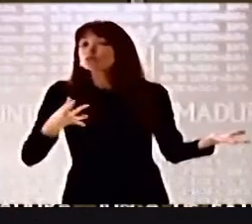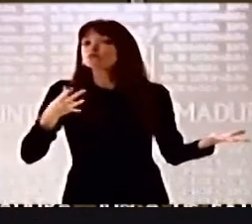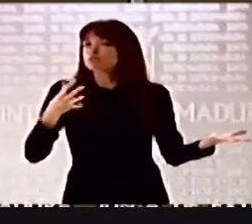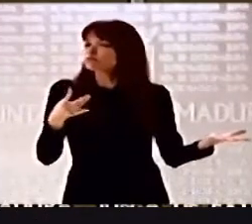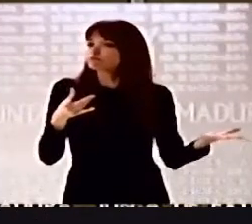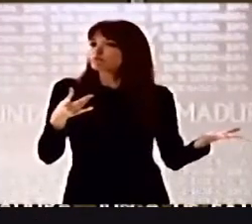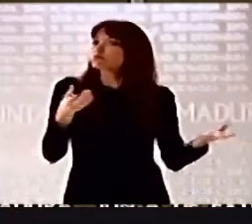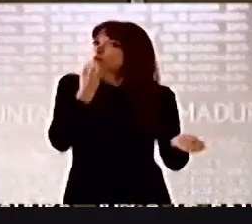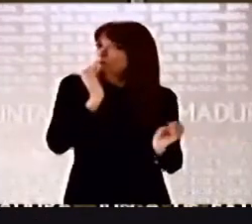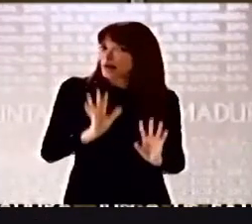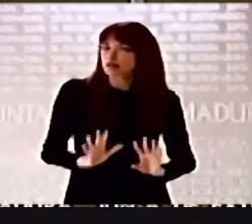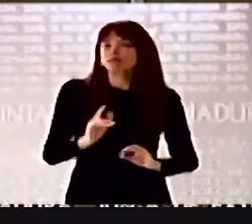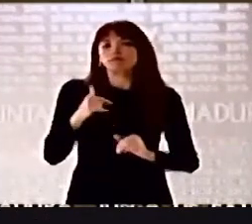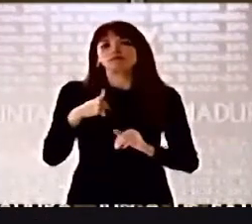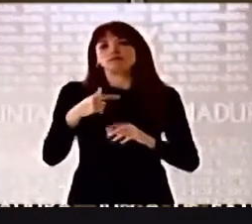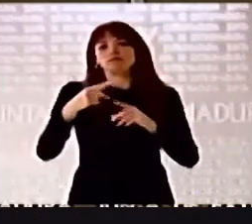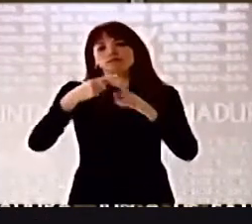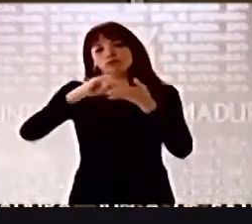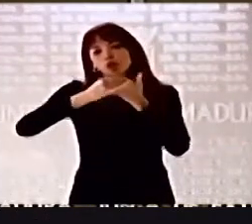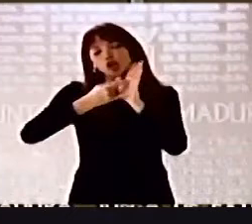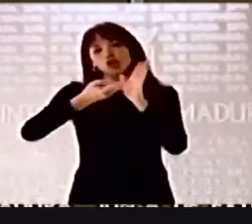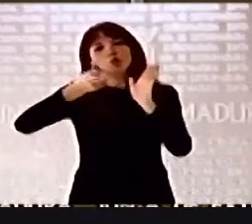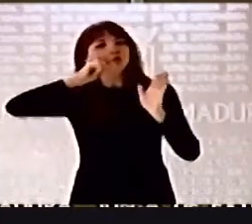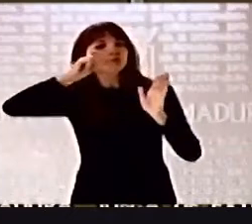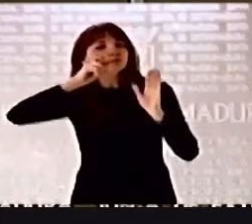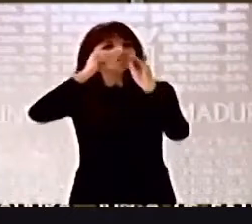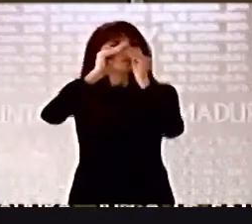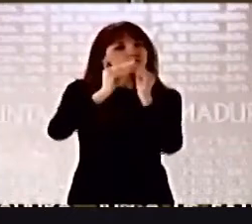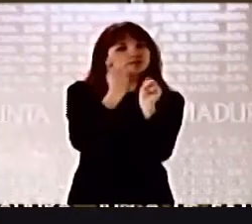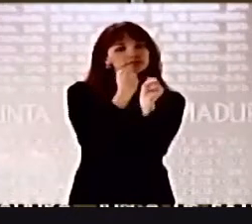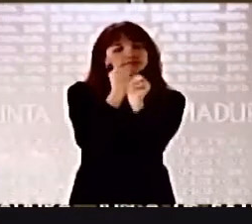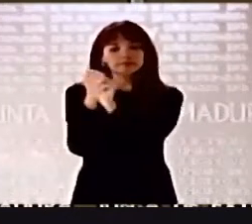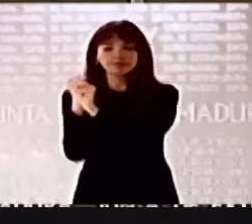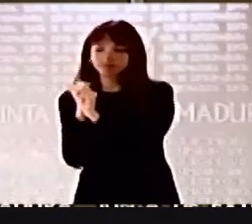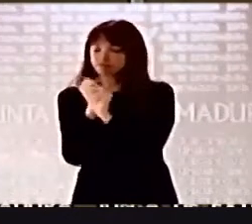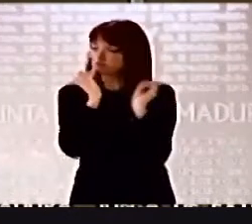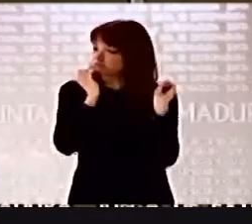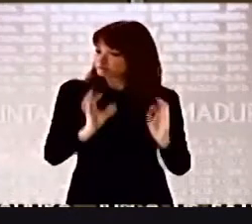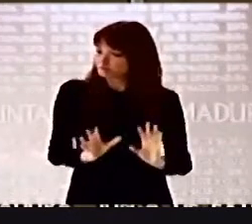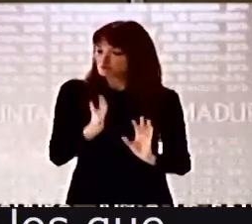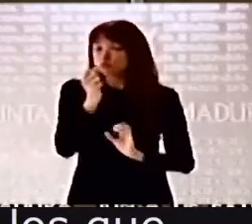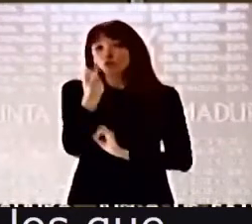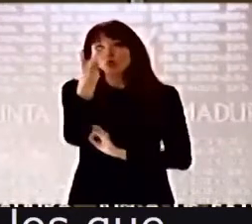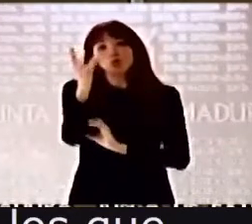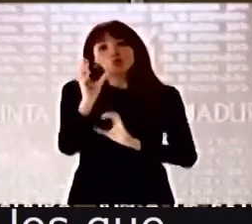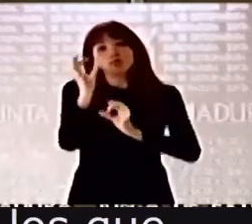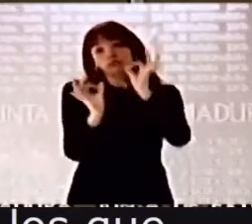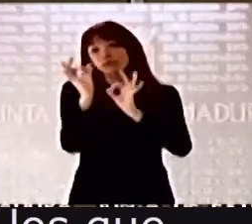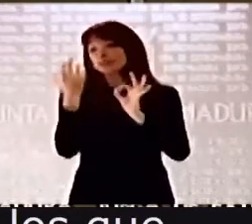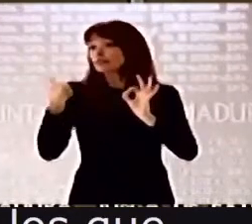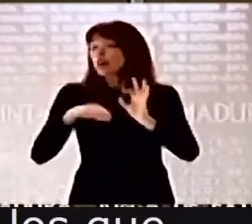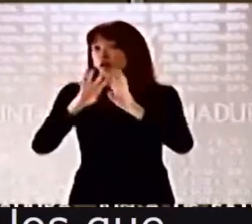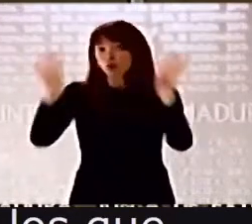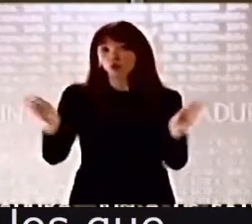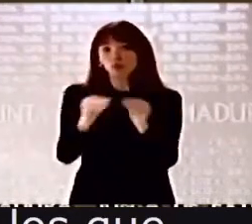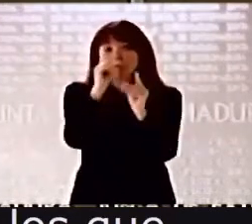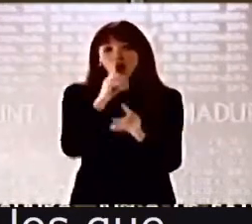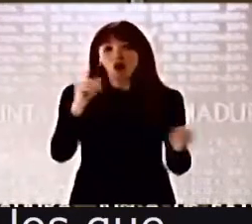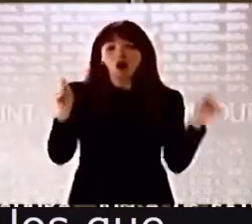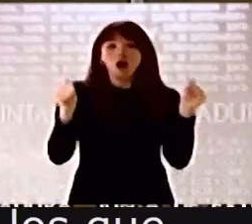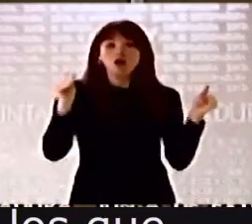bien los proyectos turísticos en los que estamos trabajando. Las cifras, cuando las tengamos el resumen del año, van